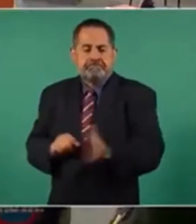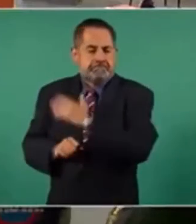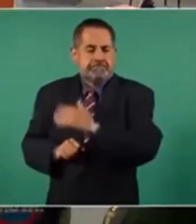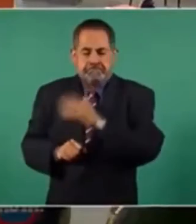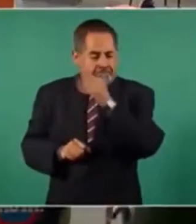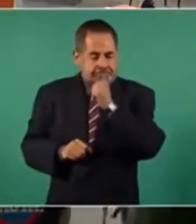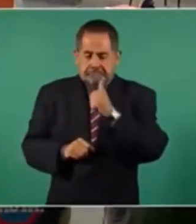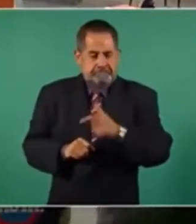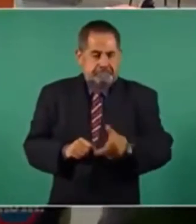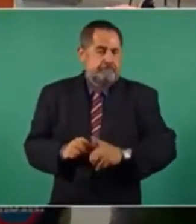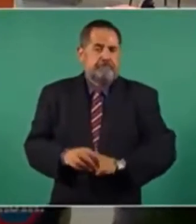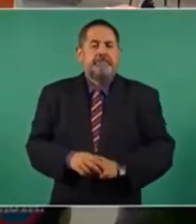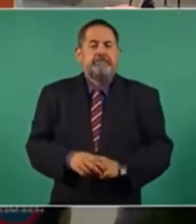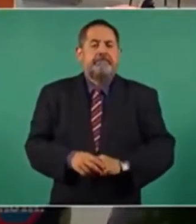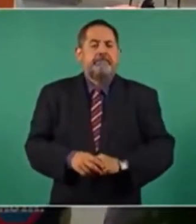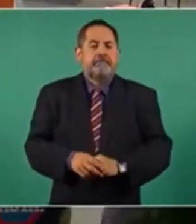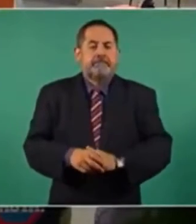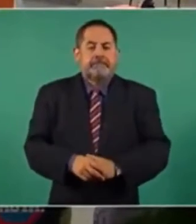favor.